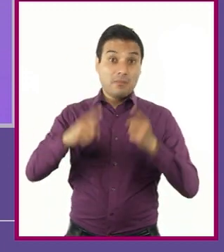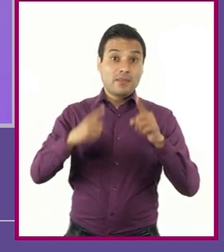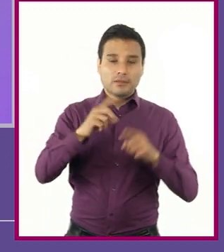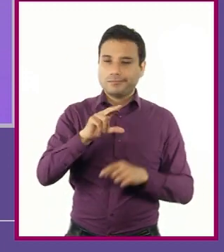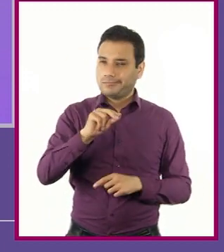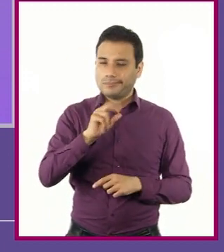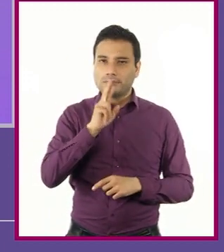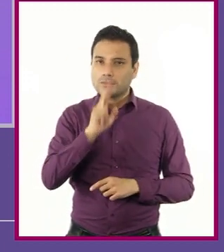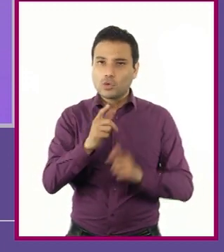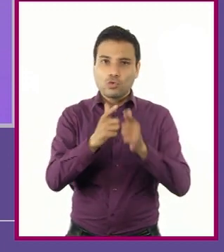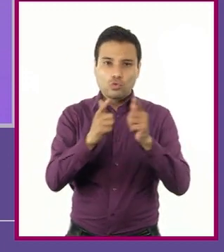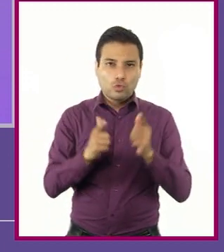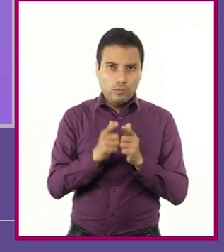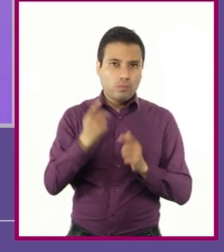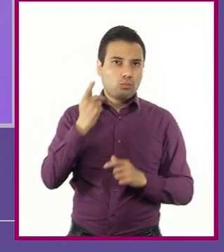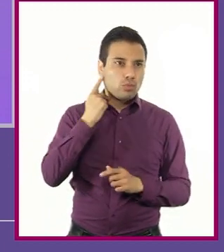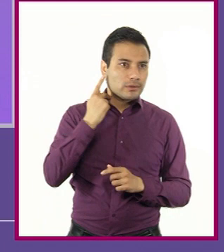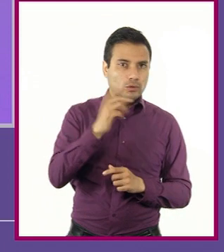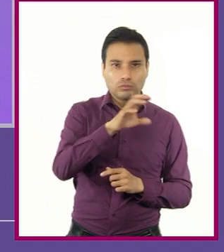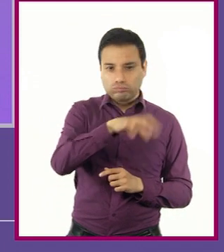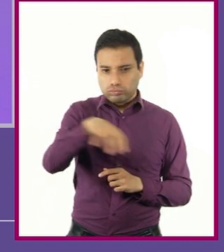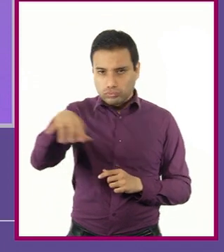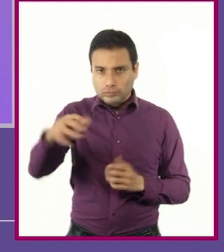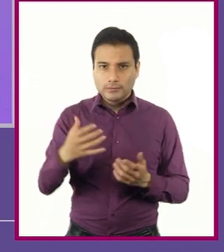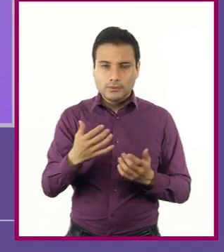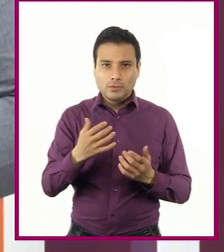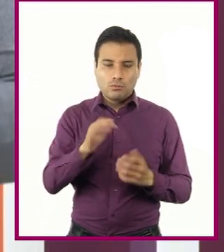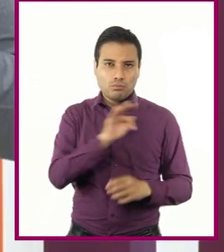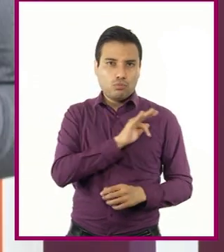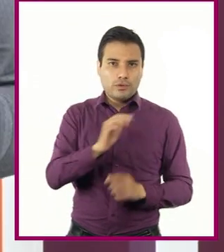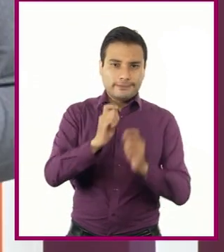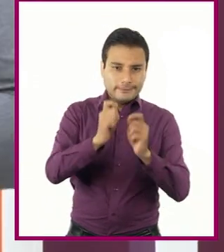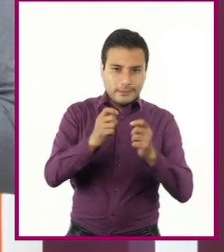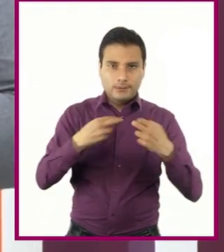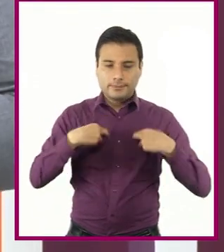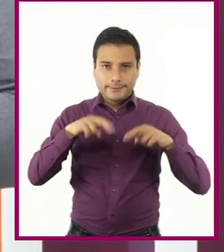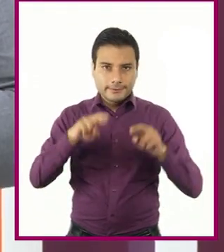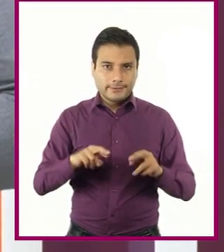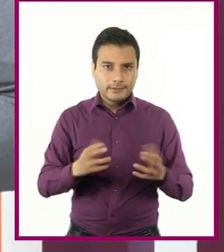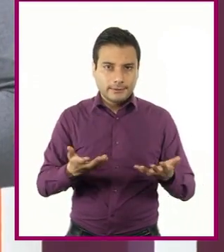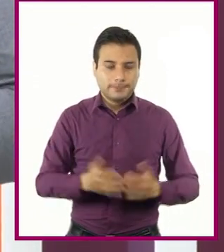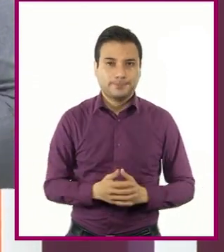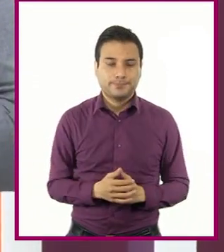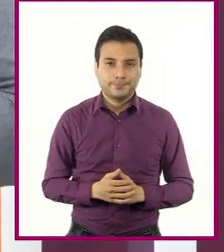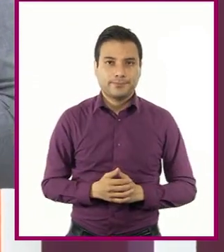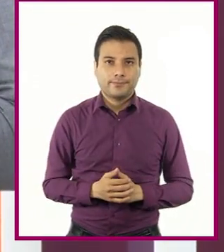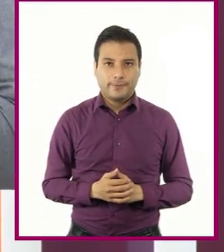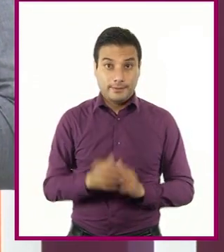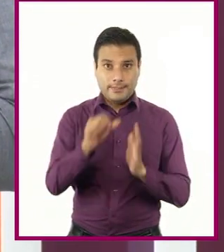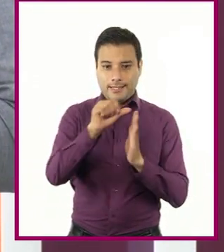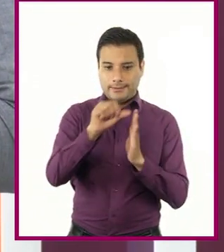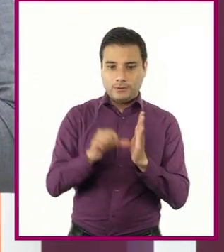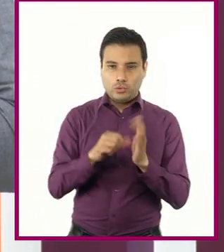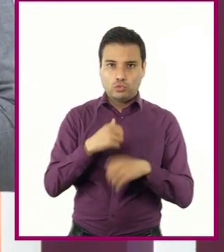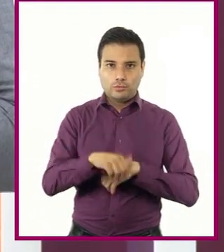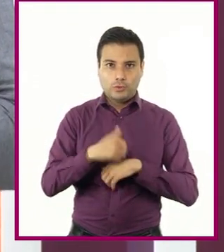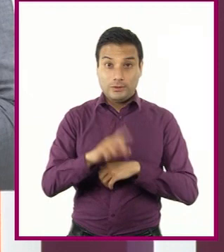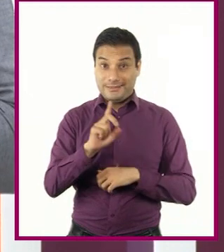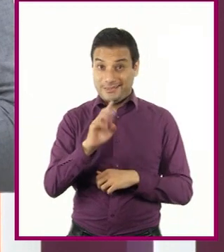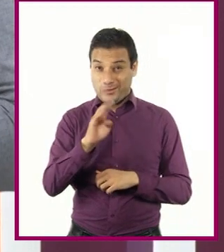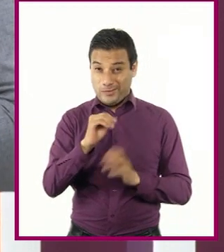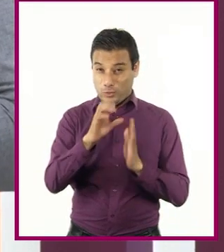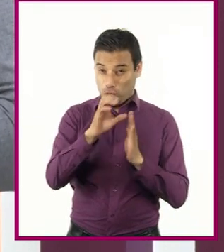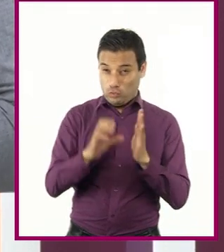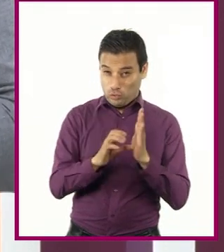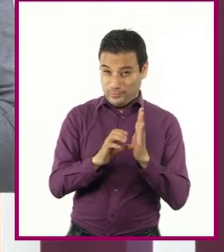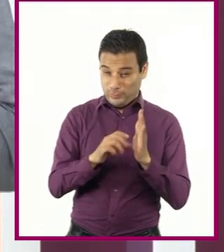que represente el arribo a la democracia. Lo anterior se reafirma en el artículo 39 de nuestra